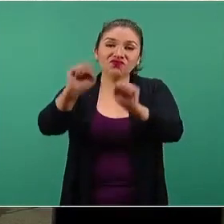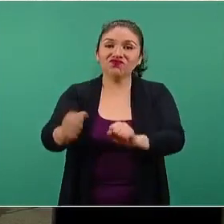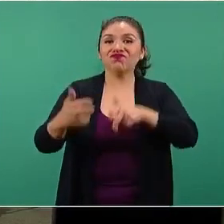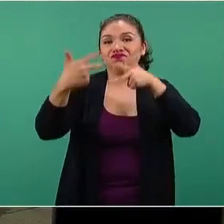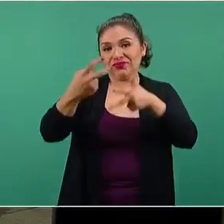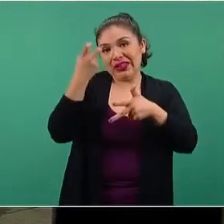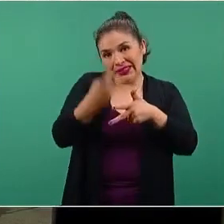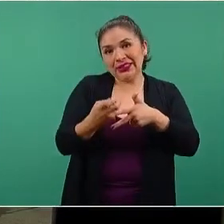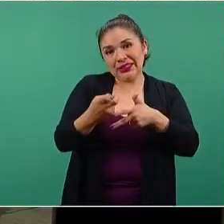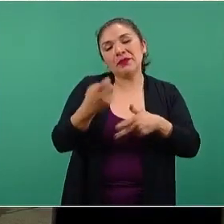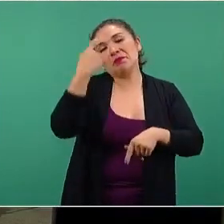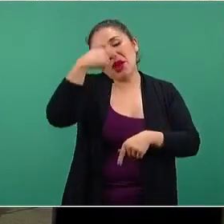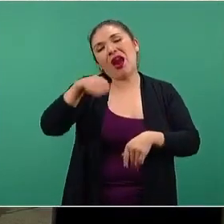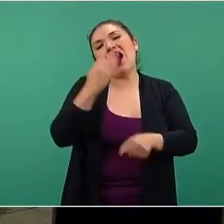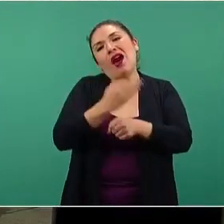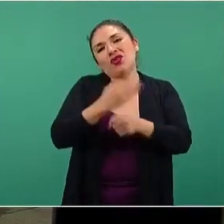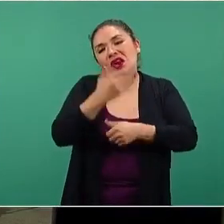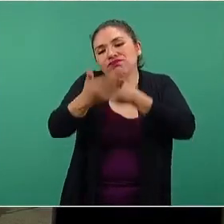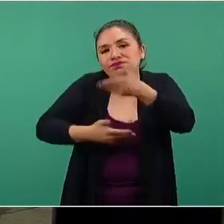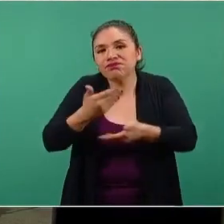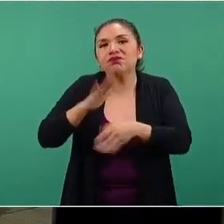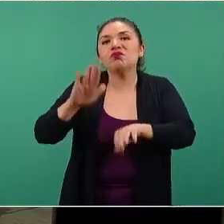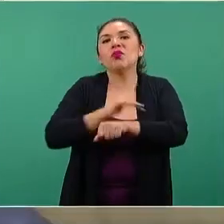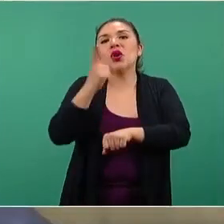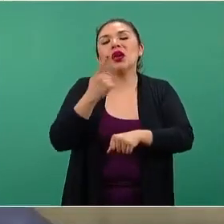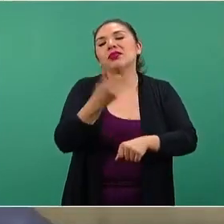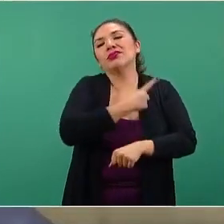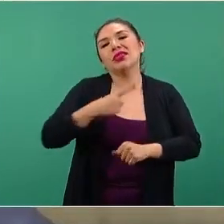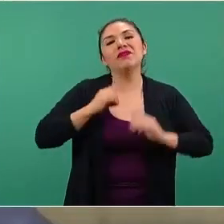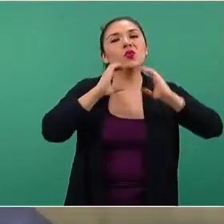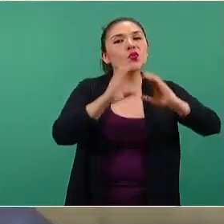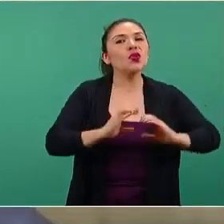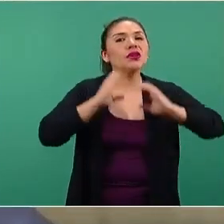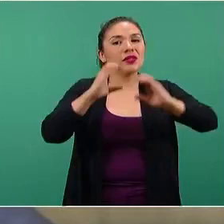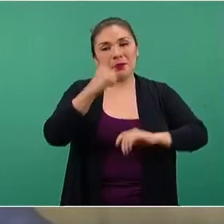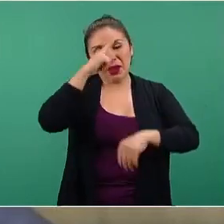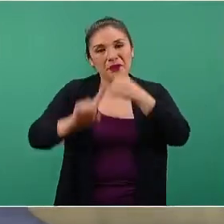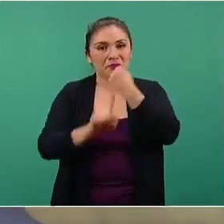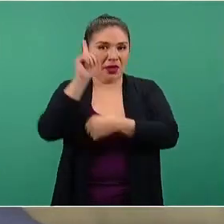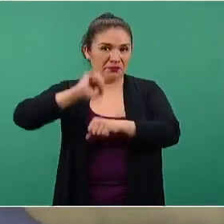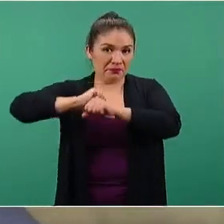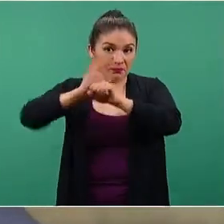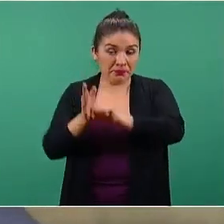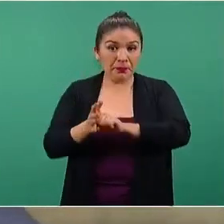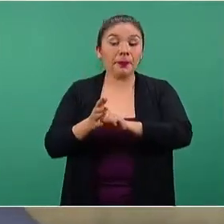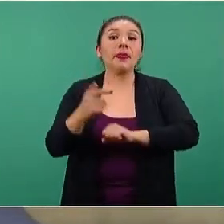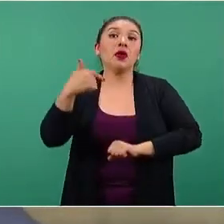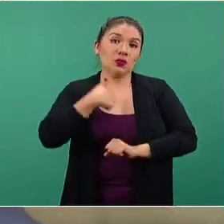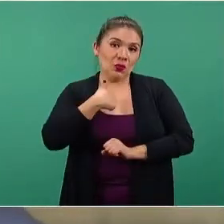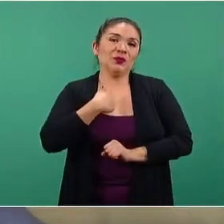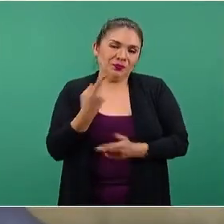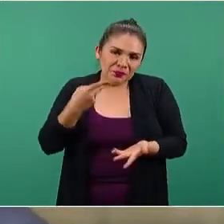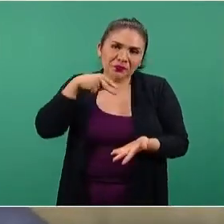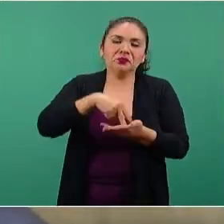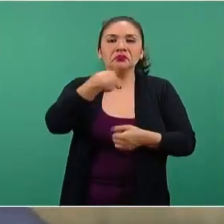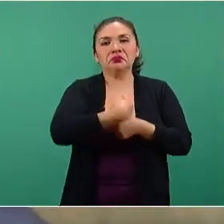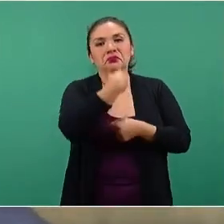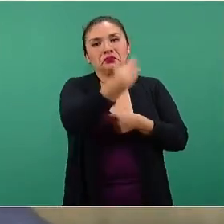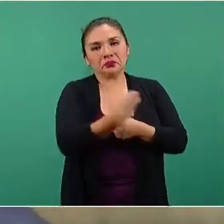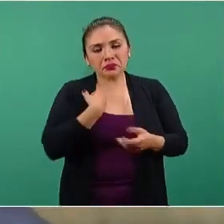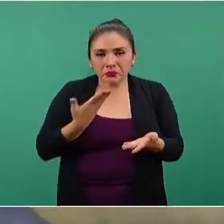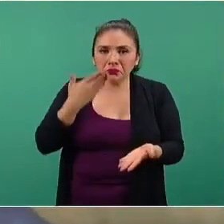virtual en atención precisamente a las medidas de prevención de la pandemia. Tuve el privilegio de ser